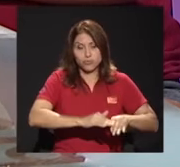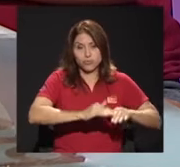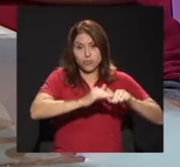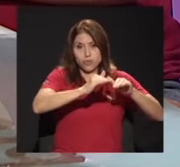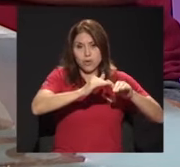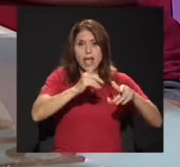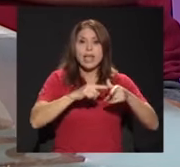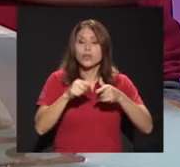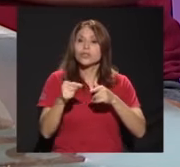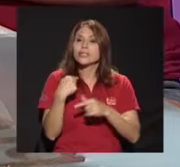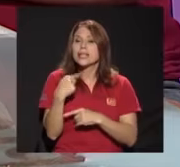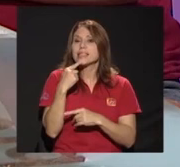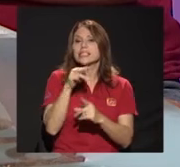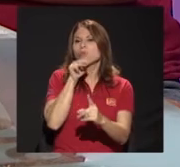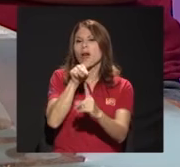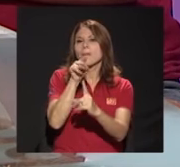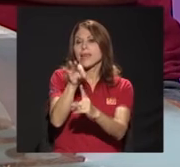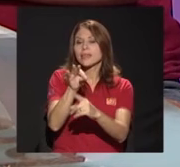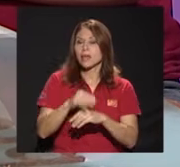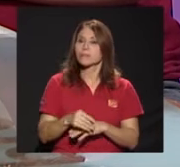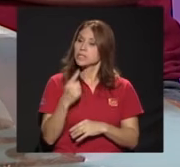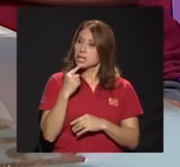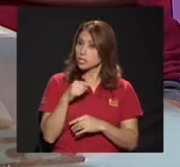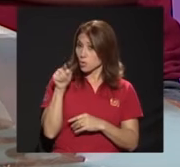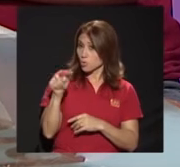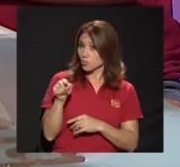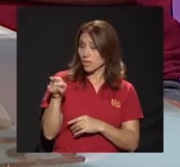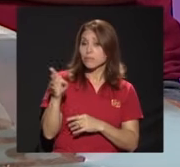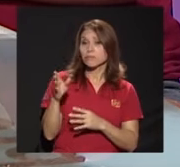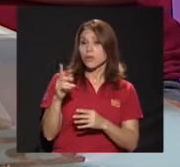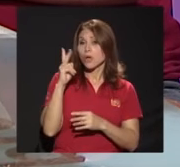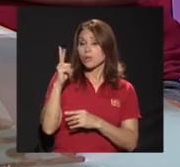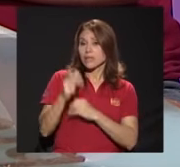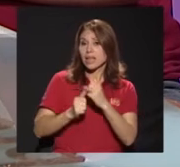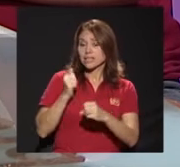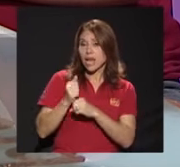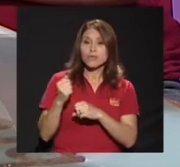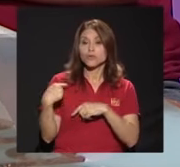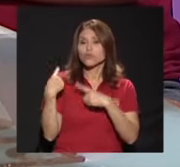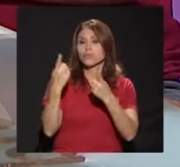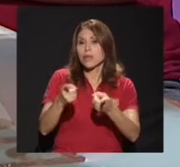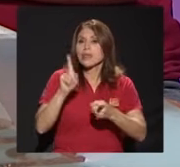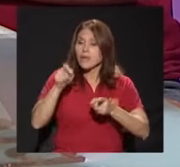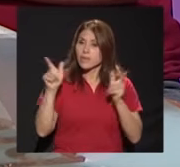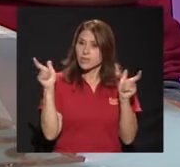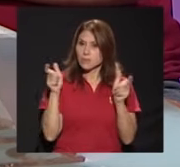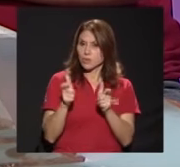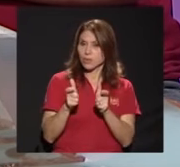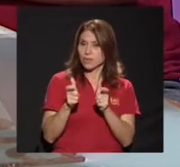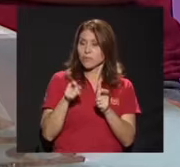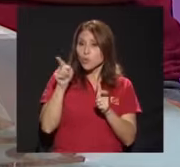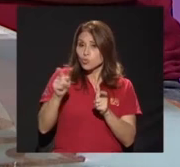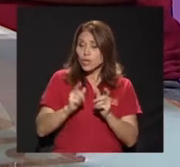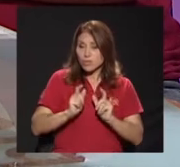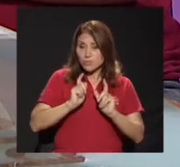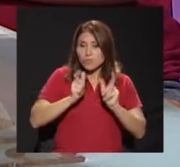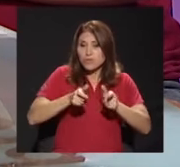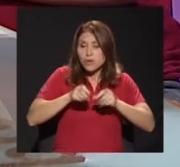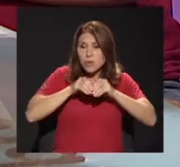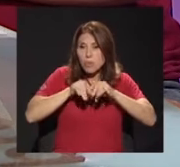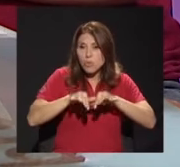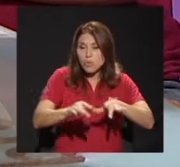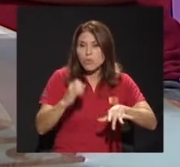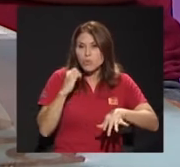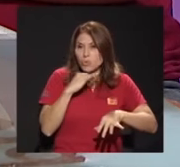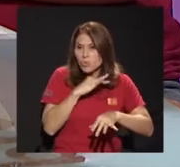que haber disminuido, qué sé yo, la contaminación de esas aguas que vos vertís, en tanto. Si no la disminuyo, pues te cobro más. Entonces, por